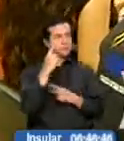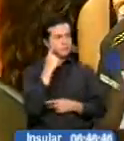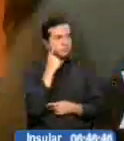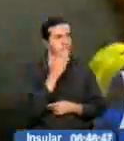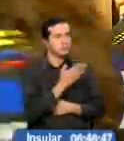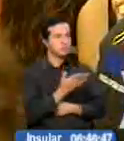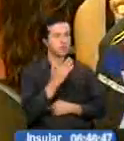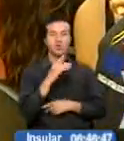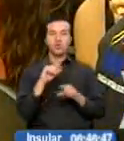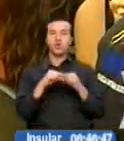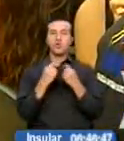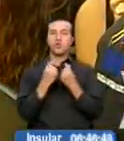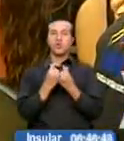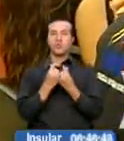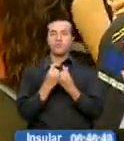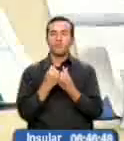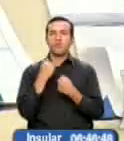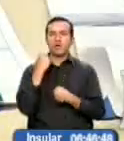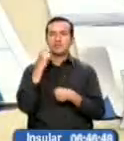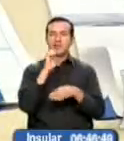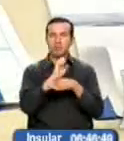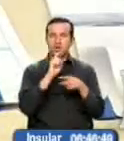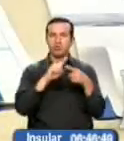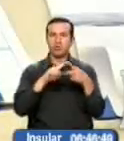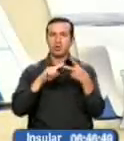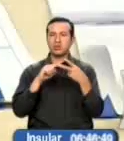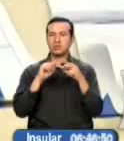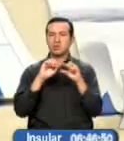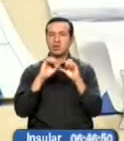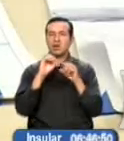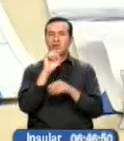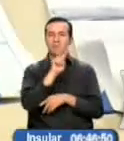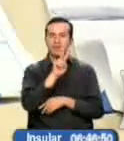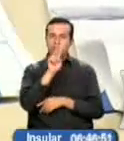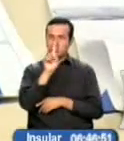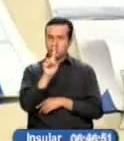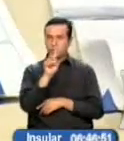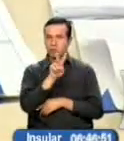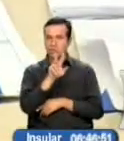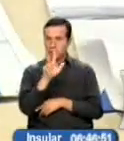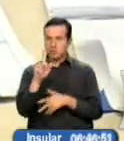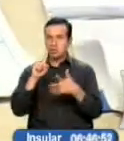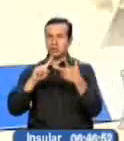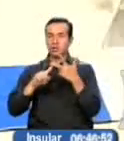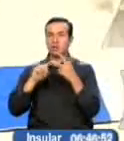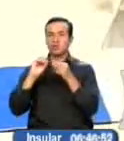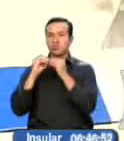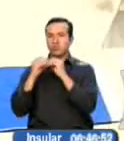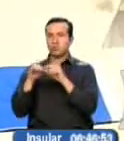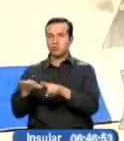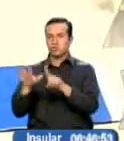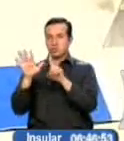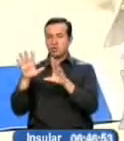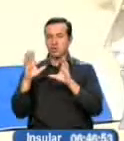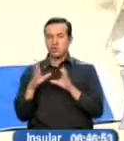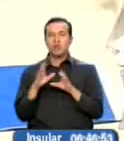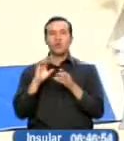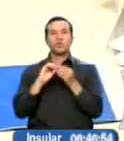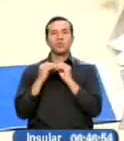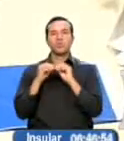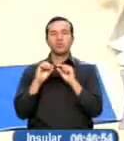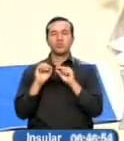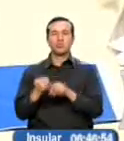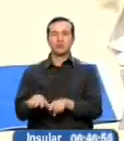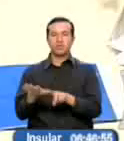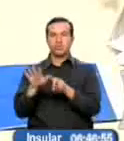son Fuerza Ecuador, Alianza Creo Suma, Alianza Partido Social Cristiano, Madera de Guerrero, Partido Socialista, Adelante Ecuatoriano,